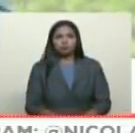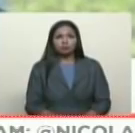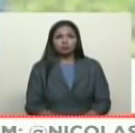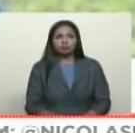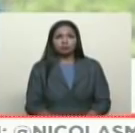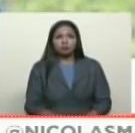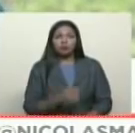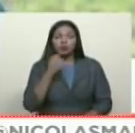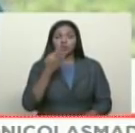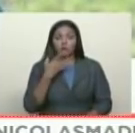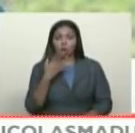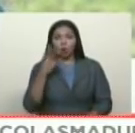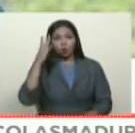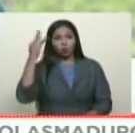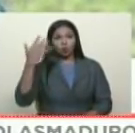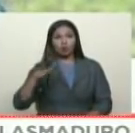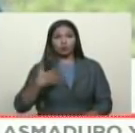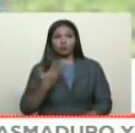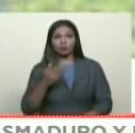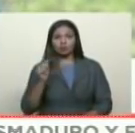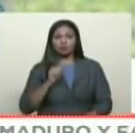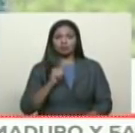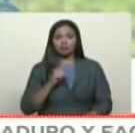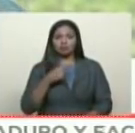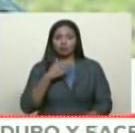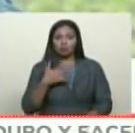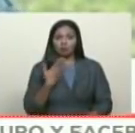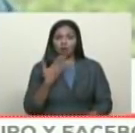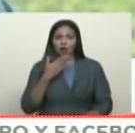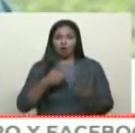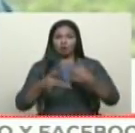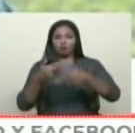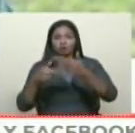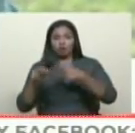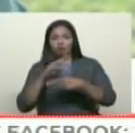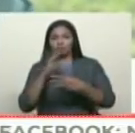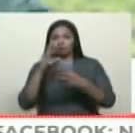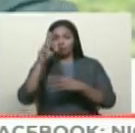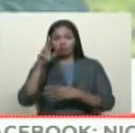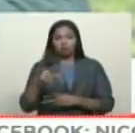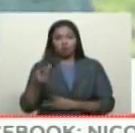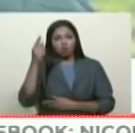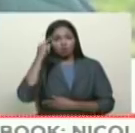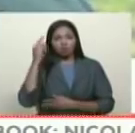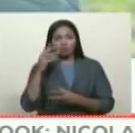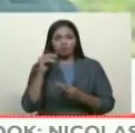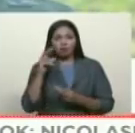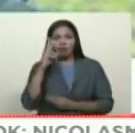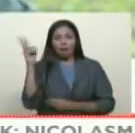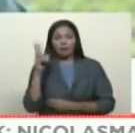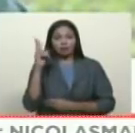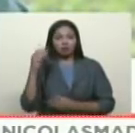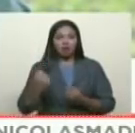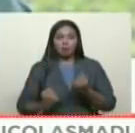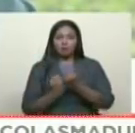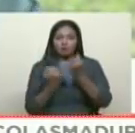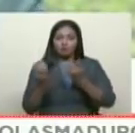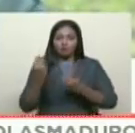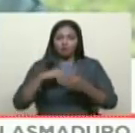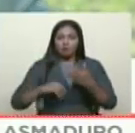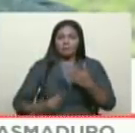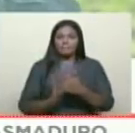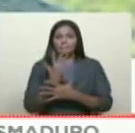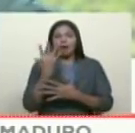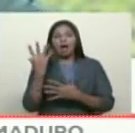Cuando digo que es un sueño posible, es porque lo estamos construyendo todos los días. La Venezuela potencia,